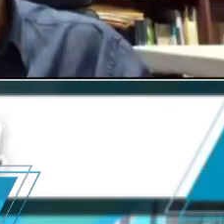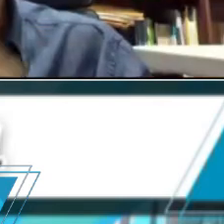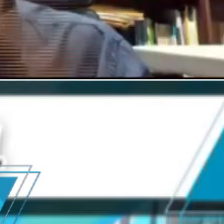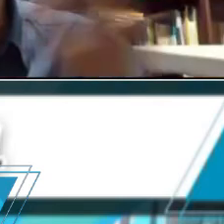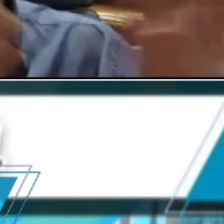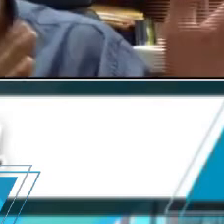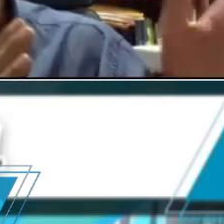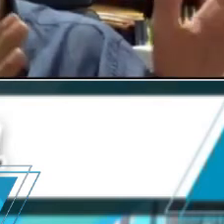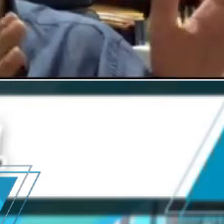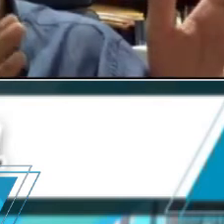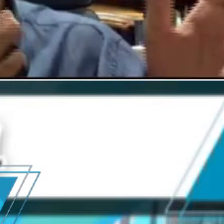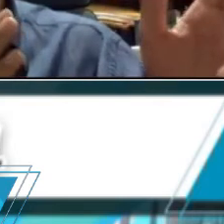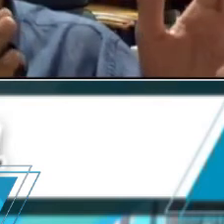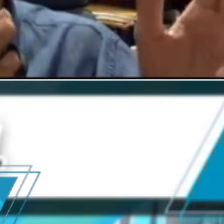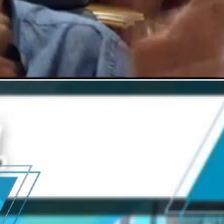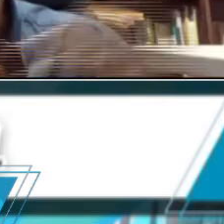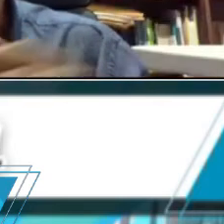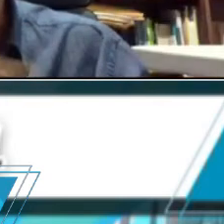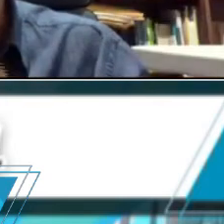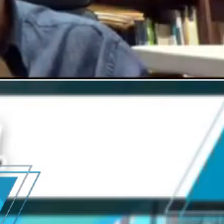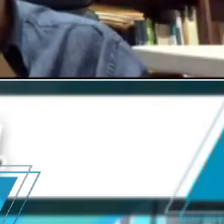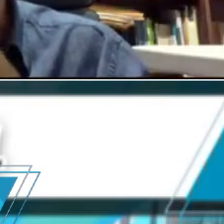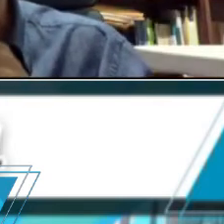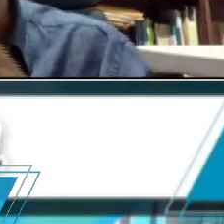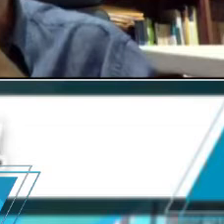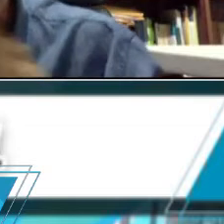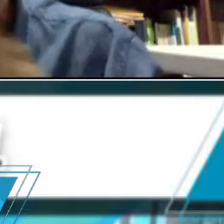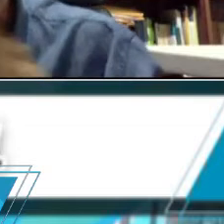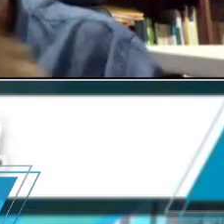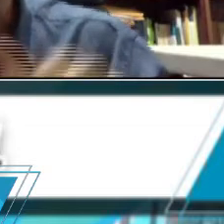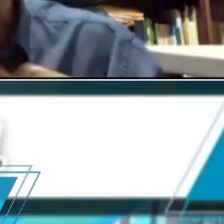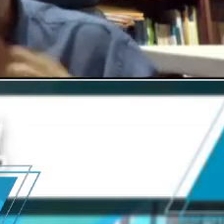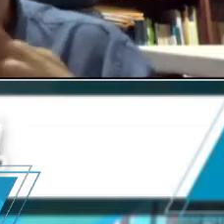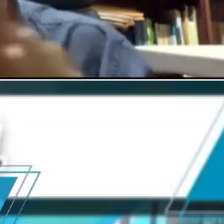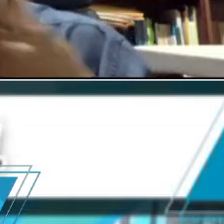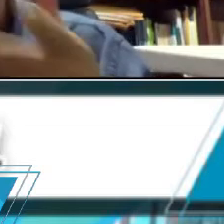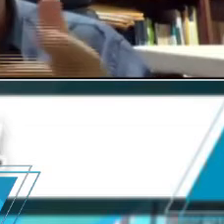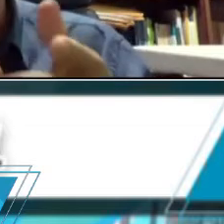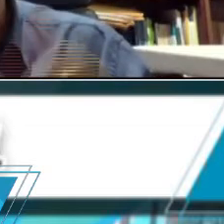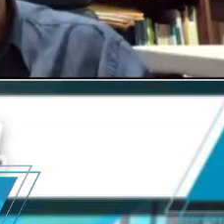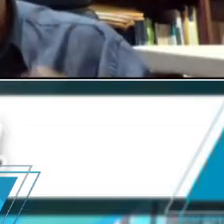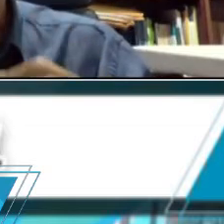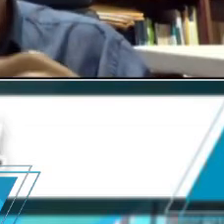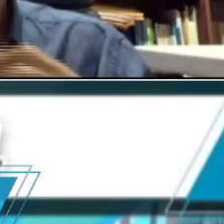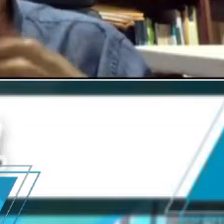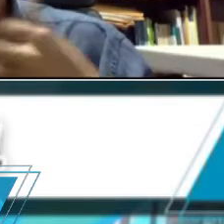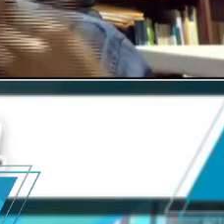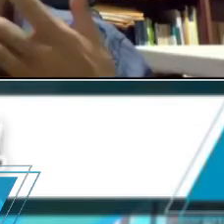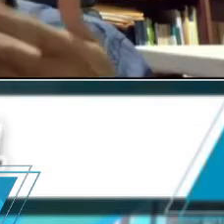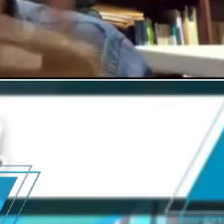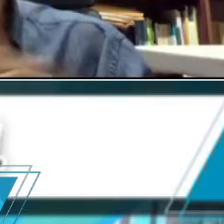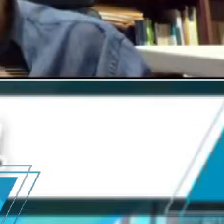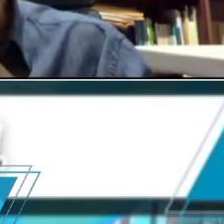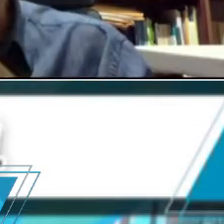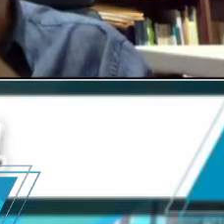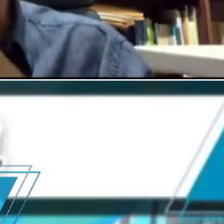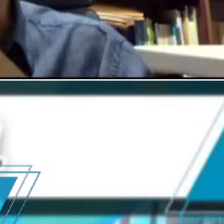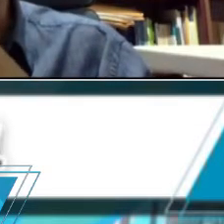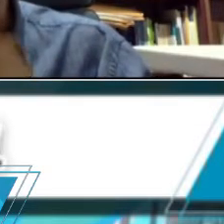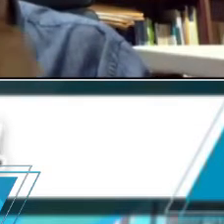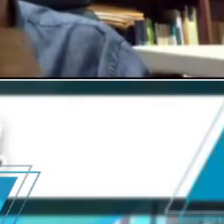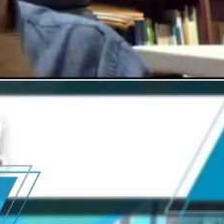no queda muy clara, que es gravar también sobre la renta y el efecto